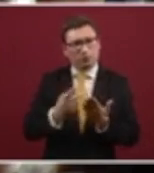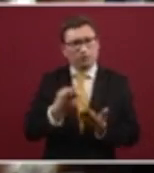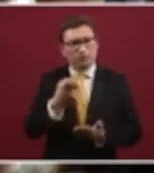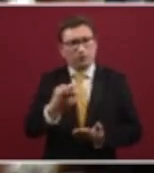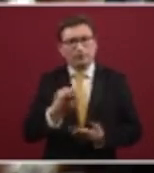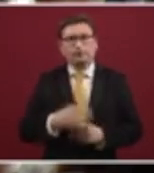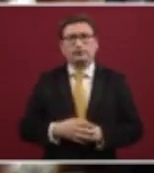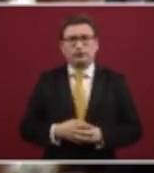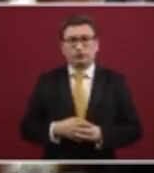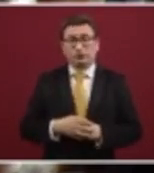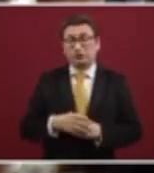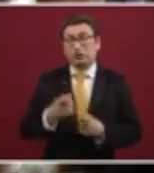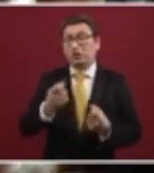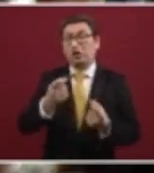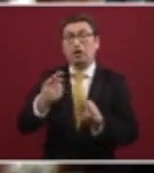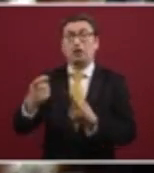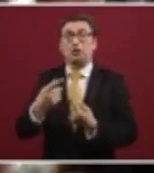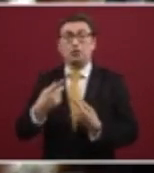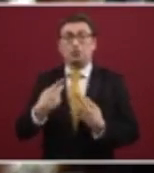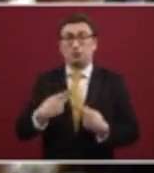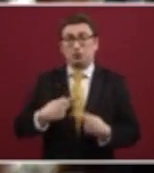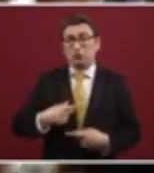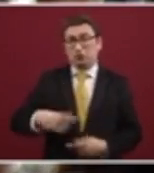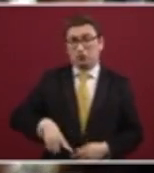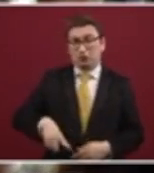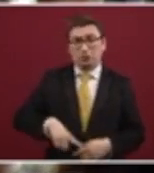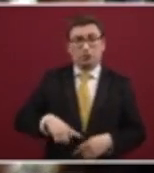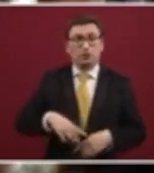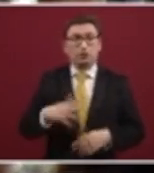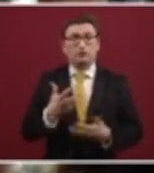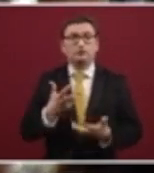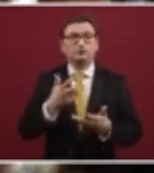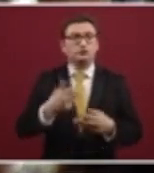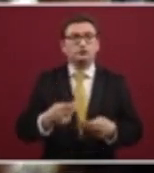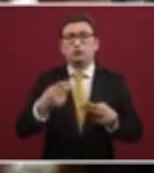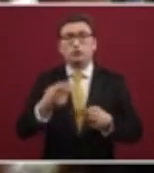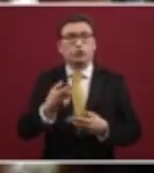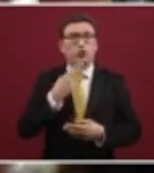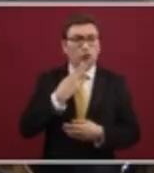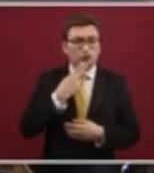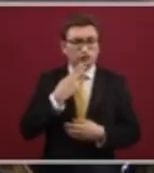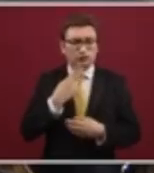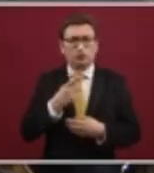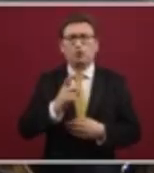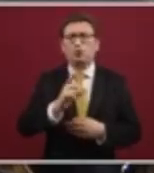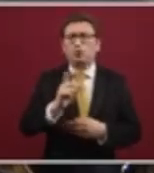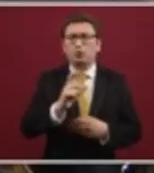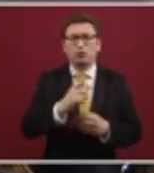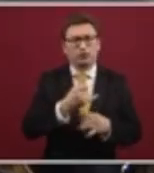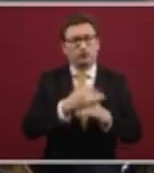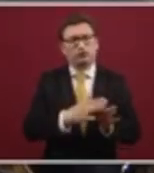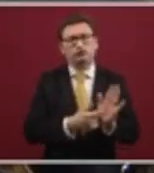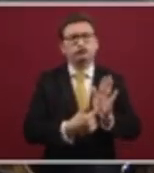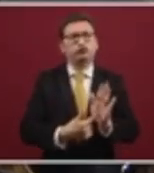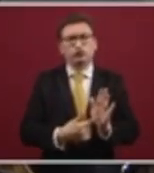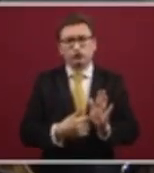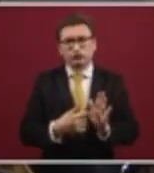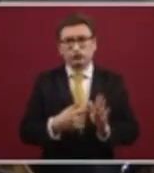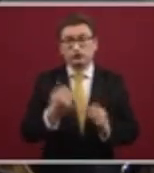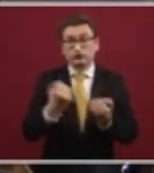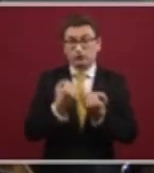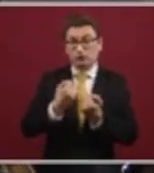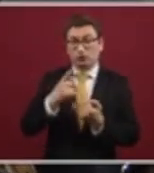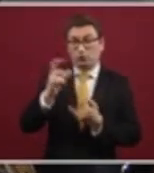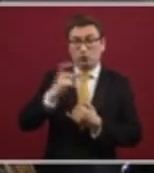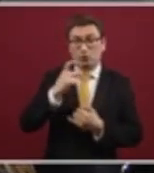convertido en negocio de funcionarios. ¿Para cuándo se dará ese informe y cómo evitar que la entrega de